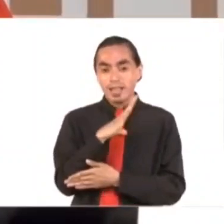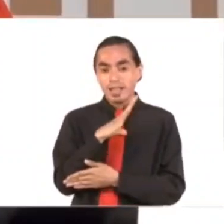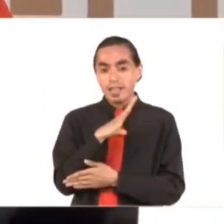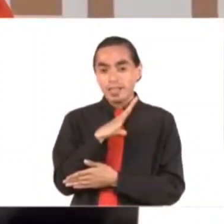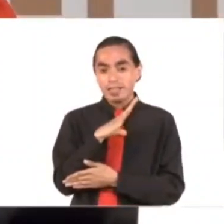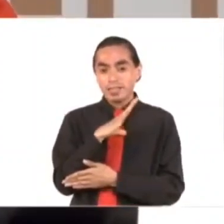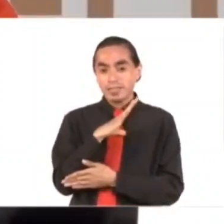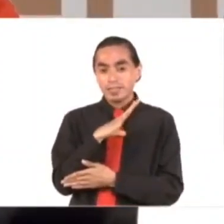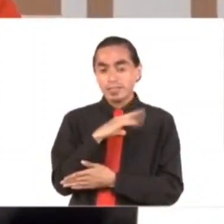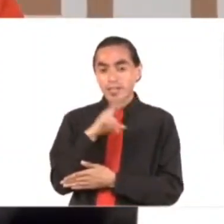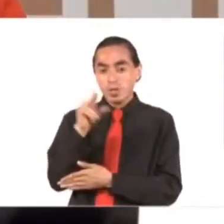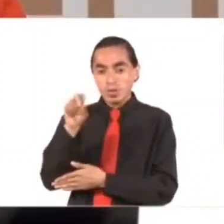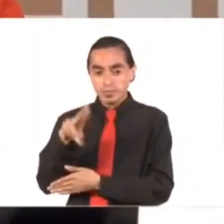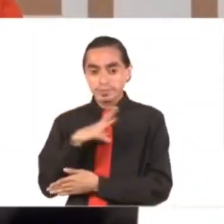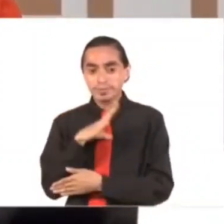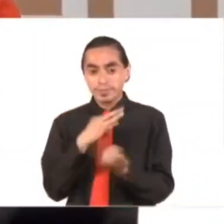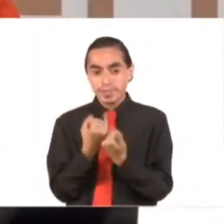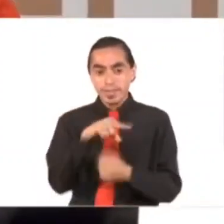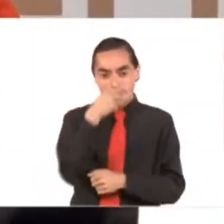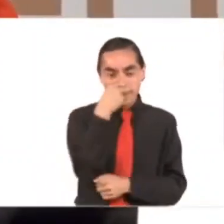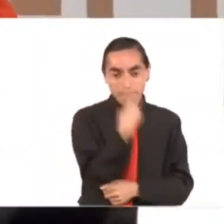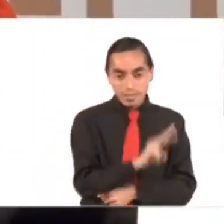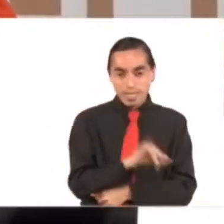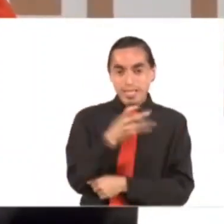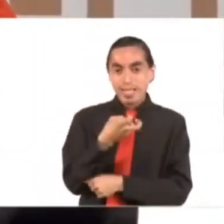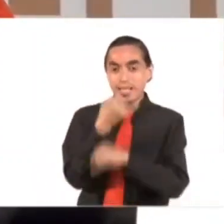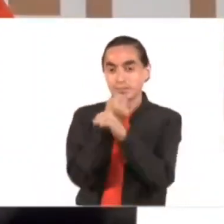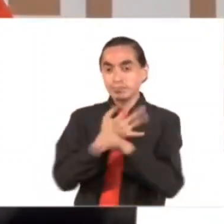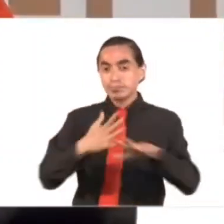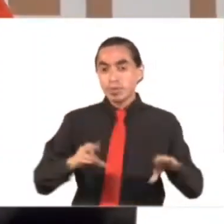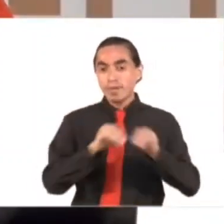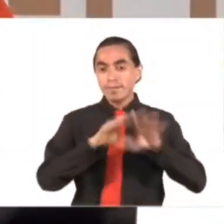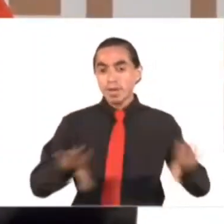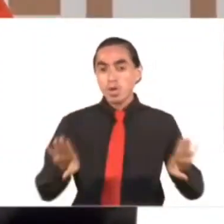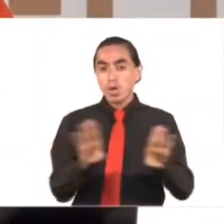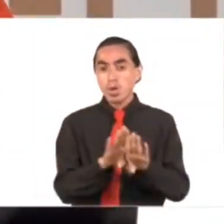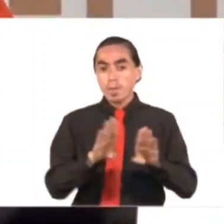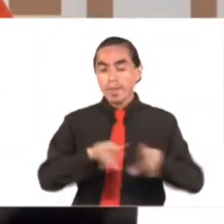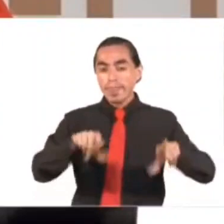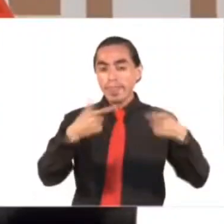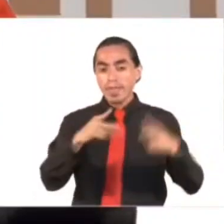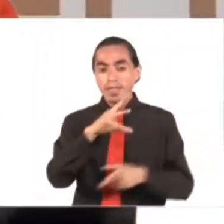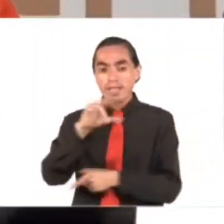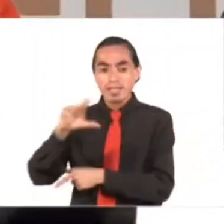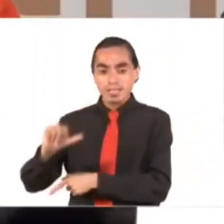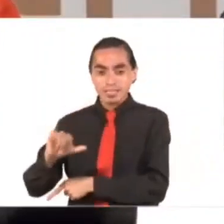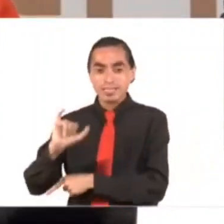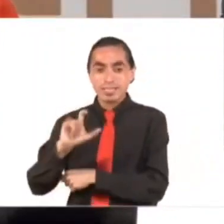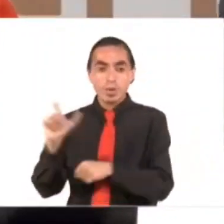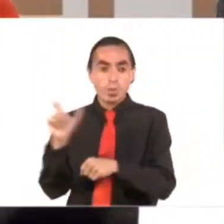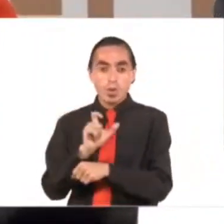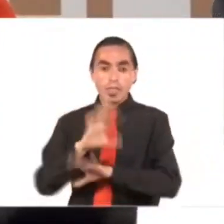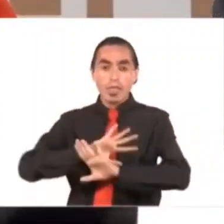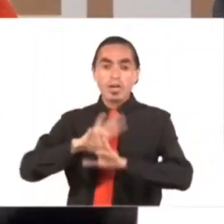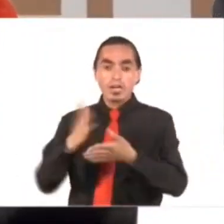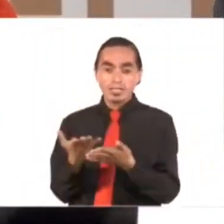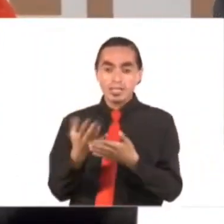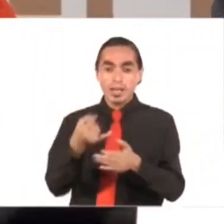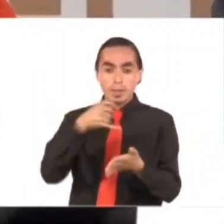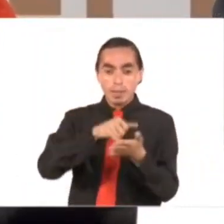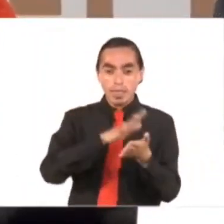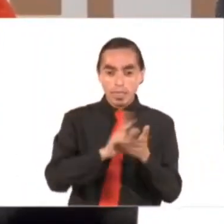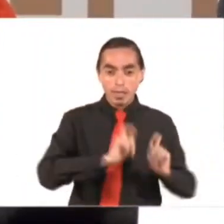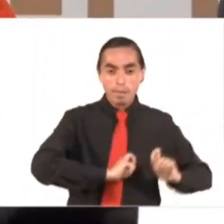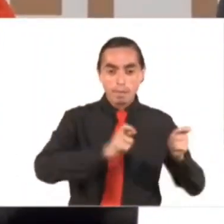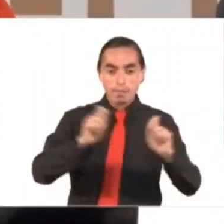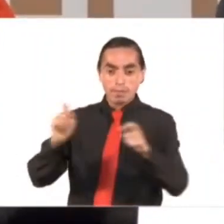Universidad Autónoma de México, el cual se difundirá a través del portal del CESA, así como, una vez recibidos los ejemplares impresos,